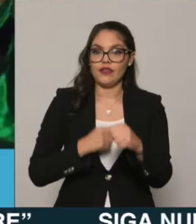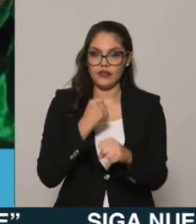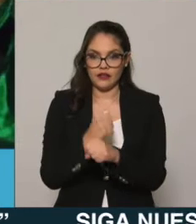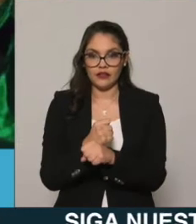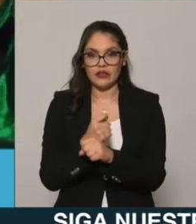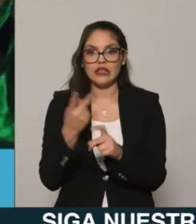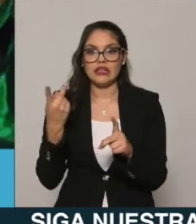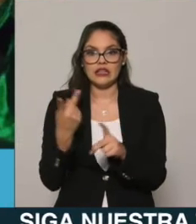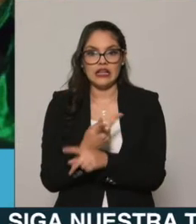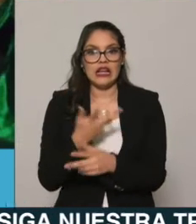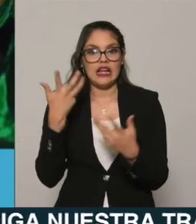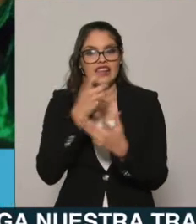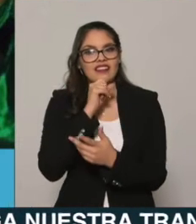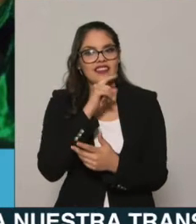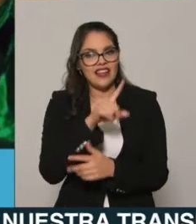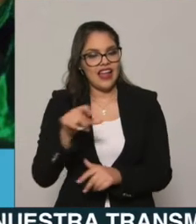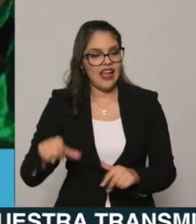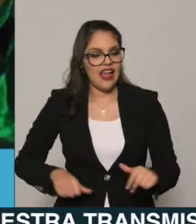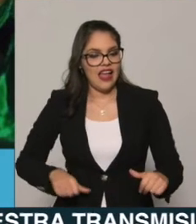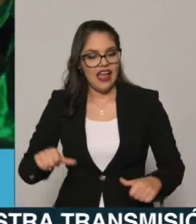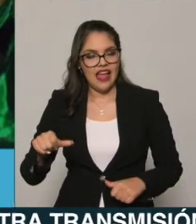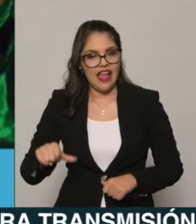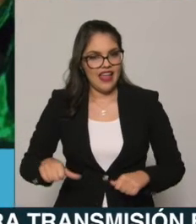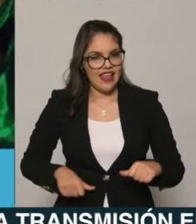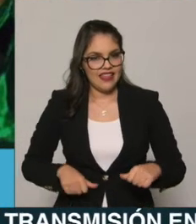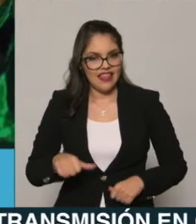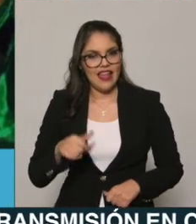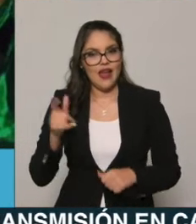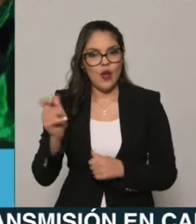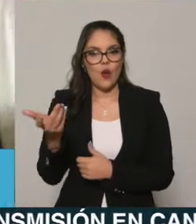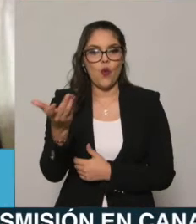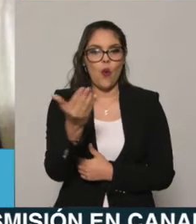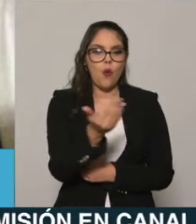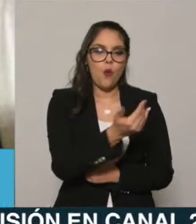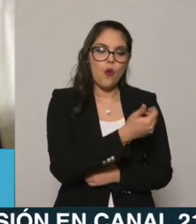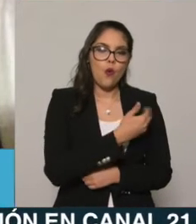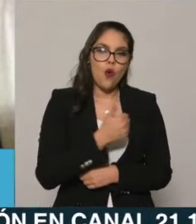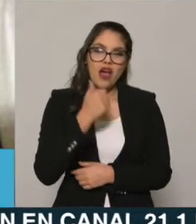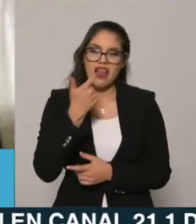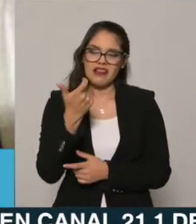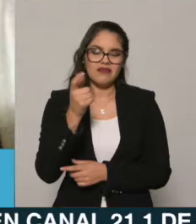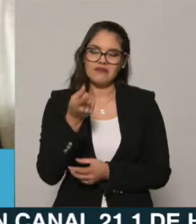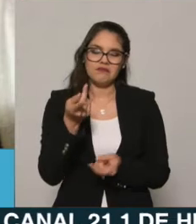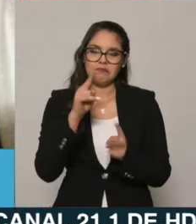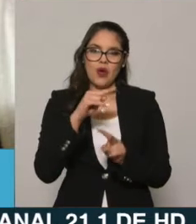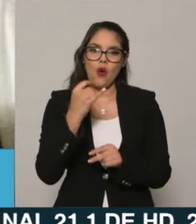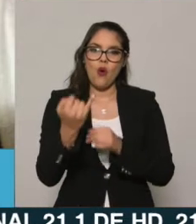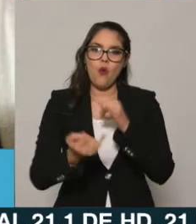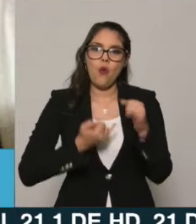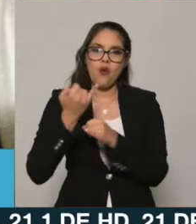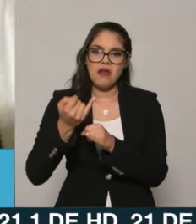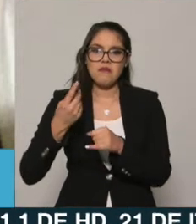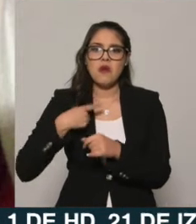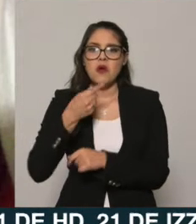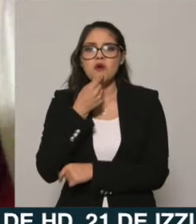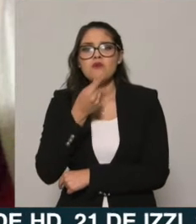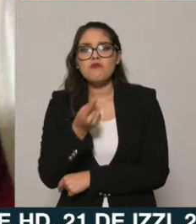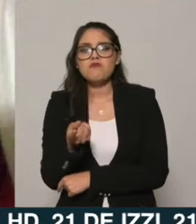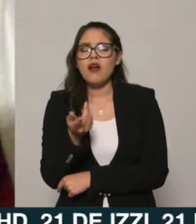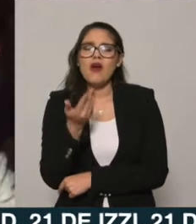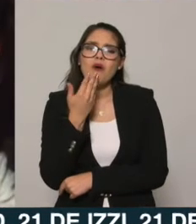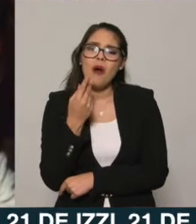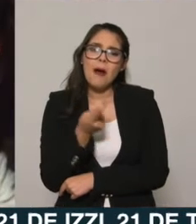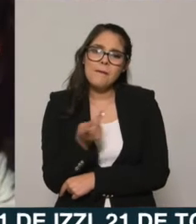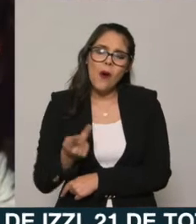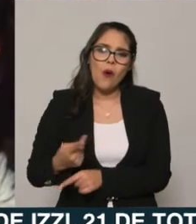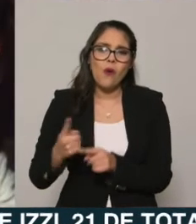esta actividad para recaudar juguetes para niños en situación de vulnerabilidad. Ok. ¿Y saben